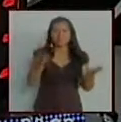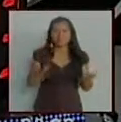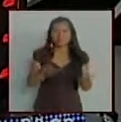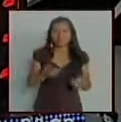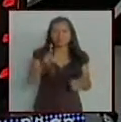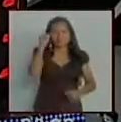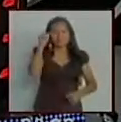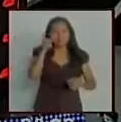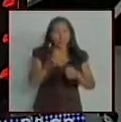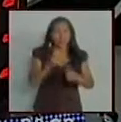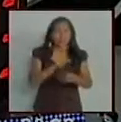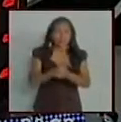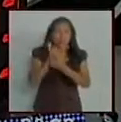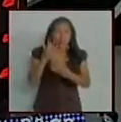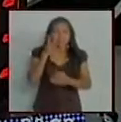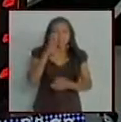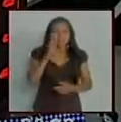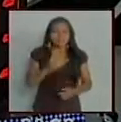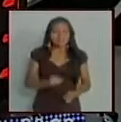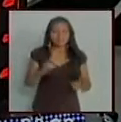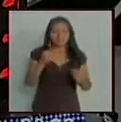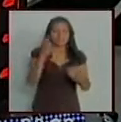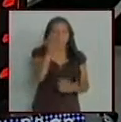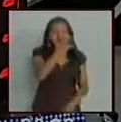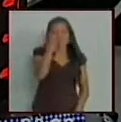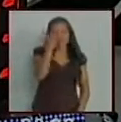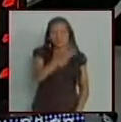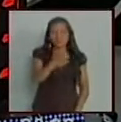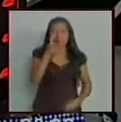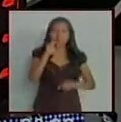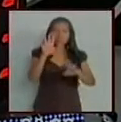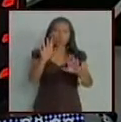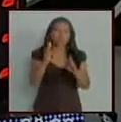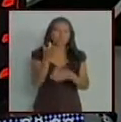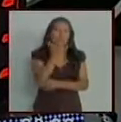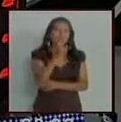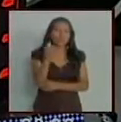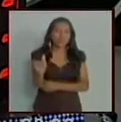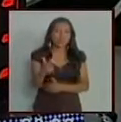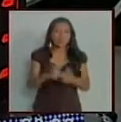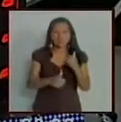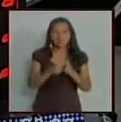experiencias más particulares que le ha tocado atender. Sí. Sí. Tremendo. Sí.